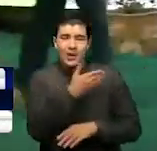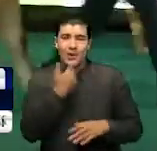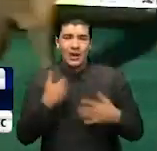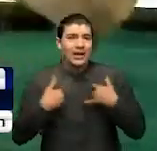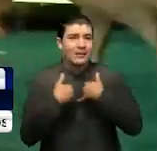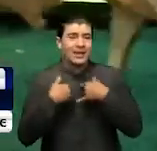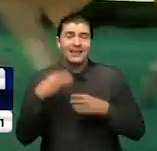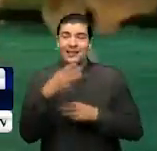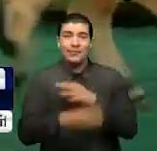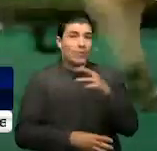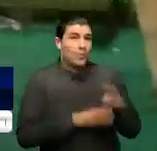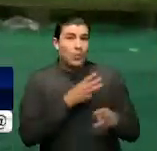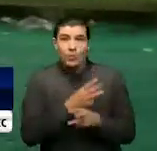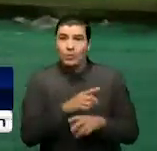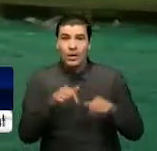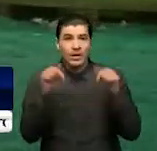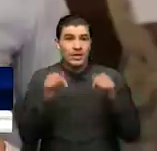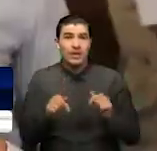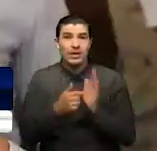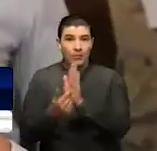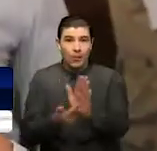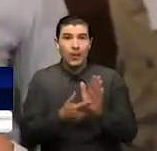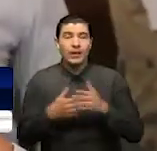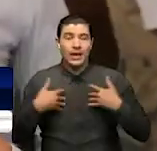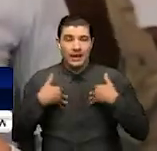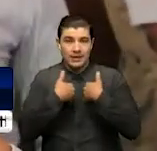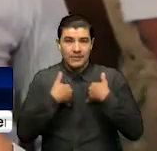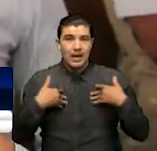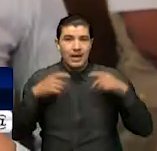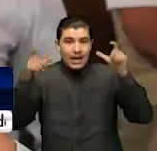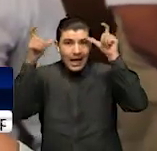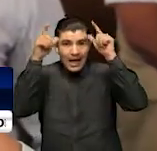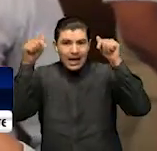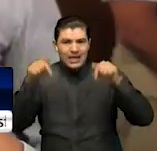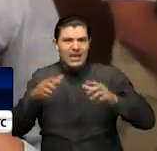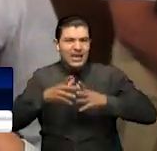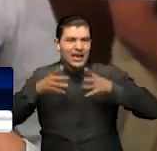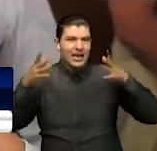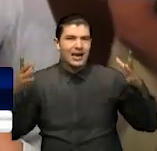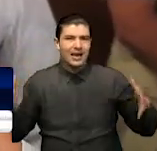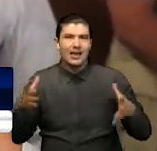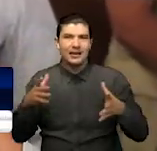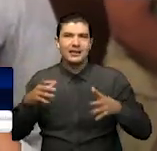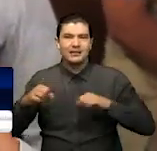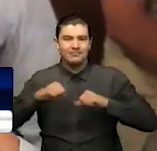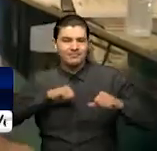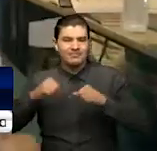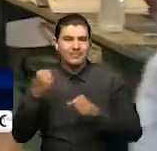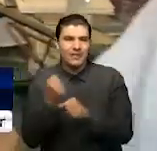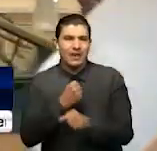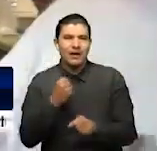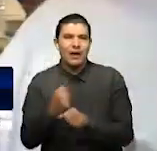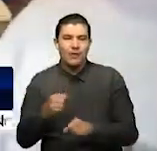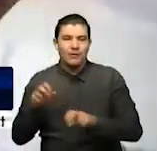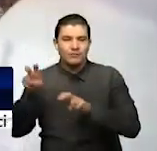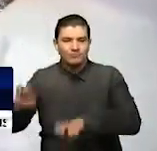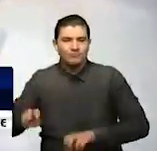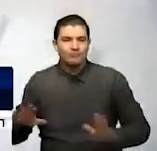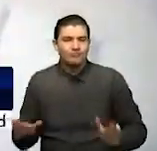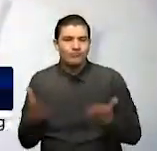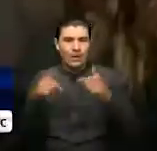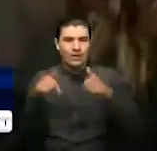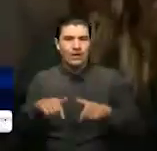internacionales y demuestra una vez más que la ganadería es uno de los grandes motores de desarrollo del campo colombiano en su visita el